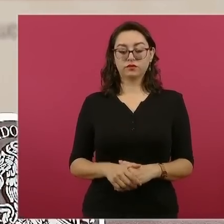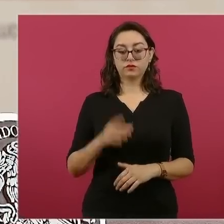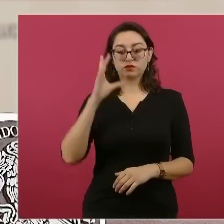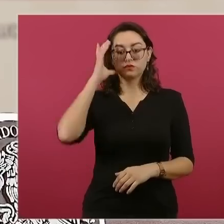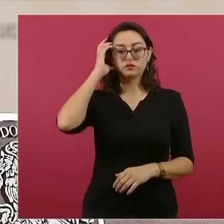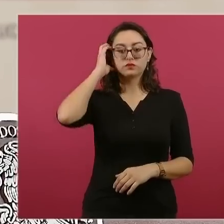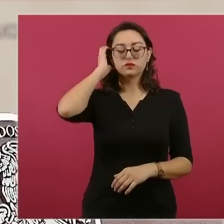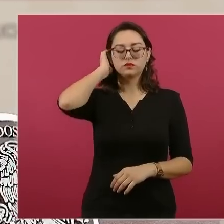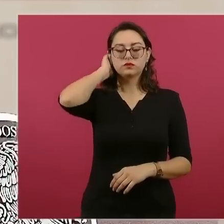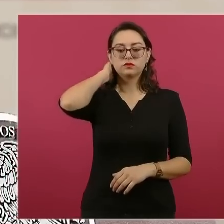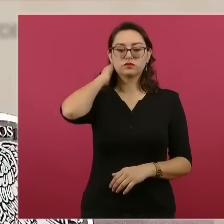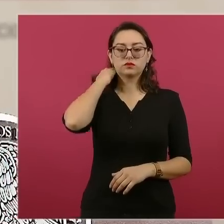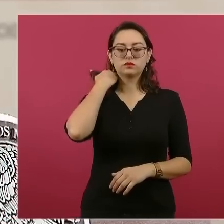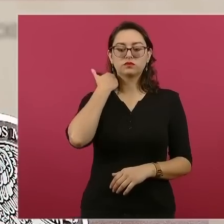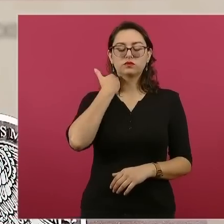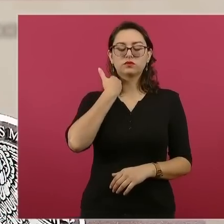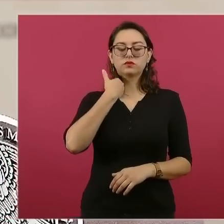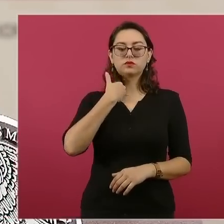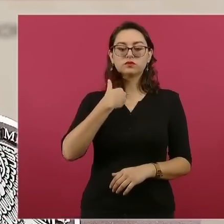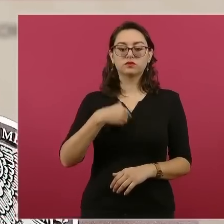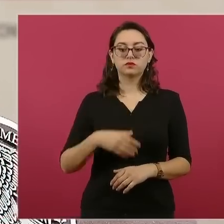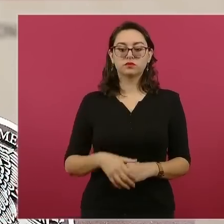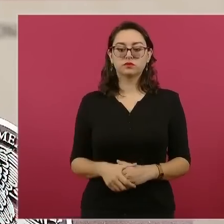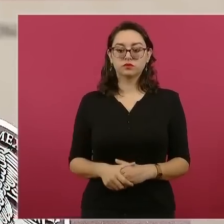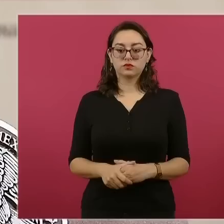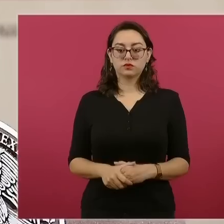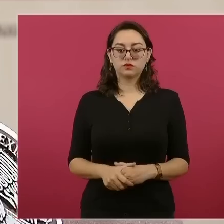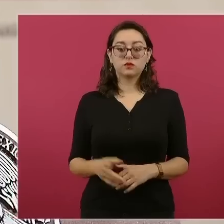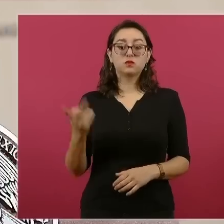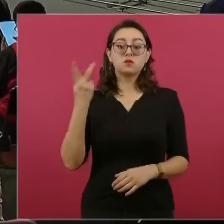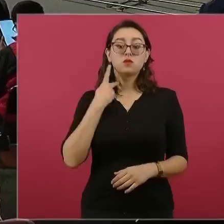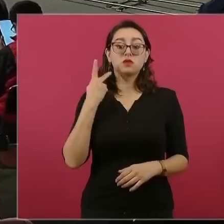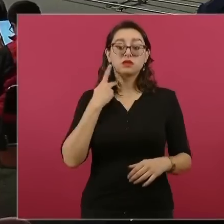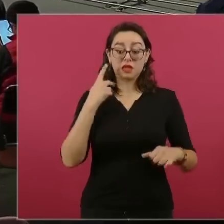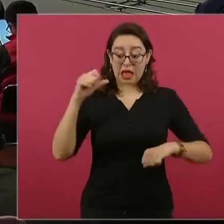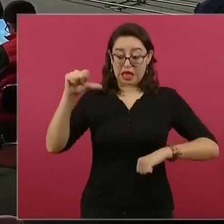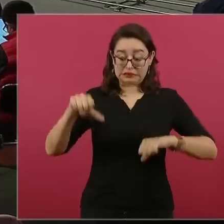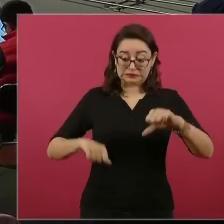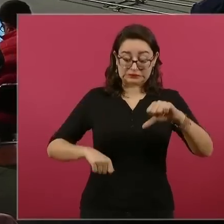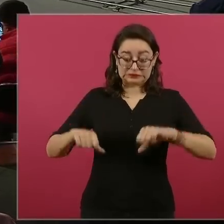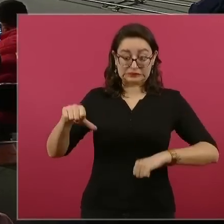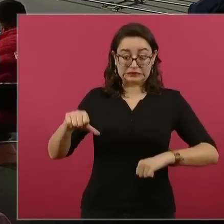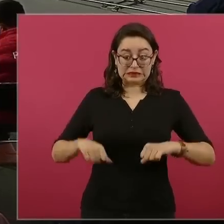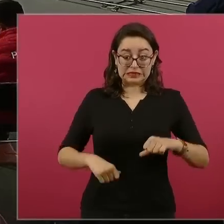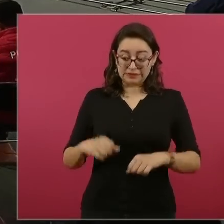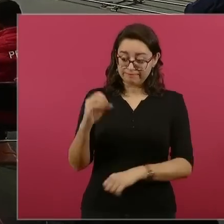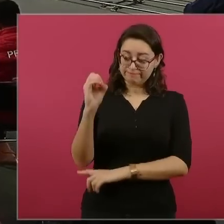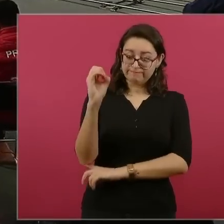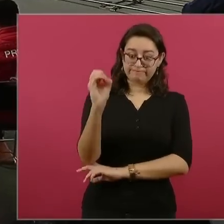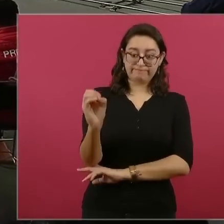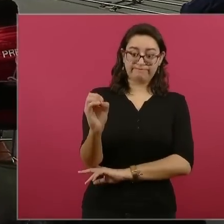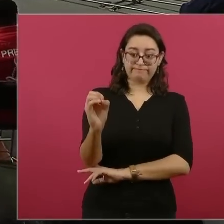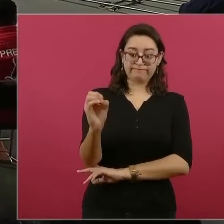No voy a tener actividad política.